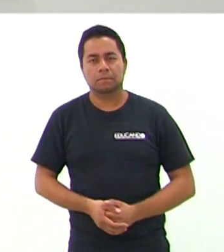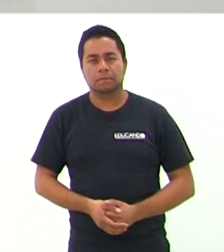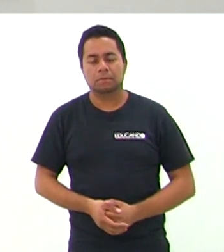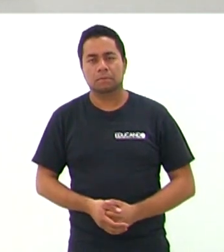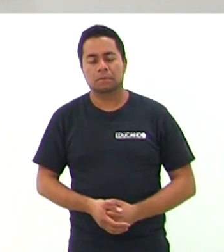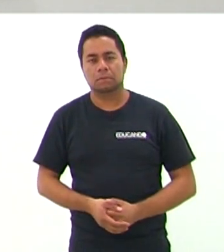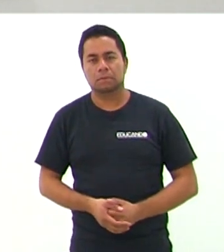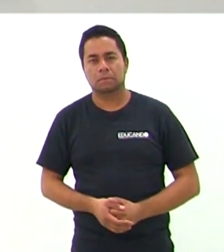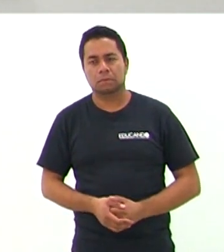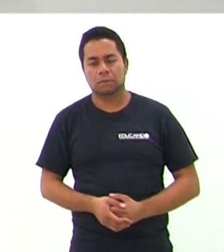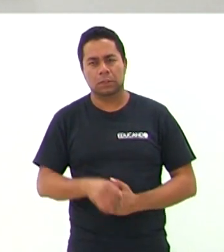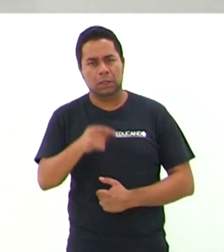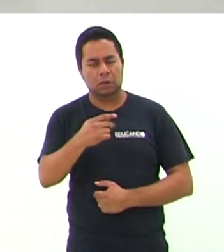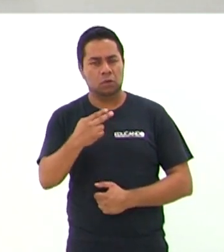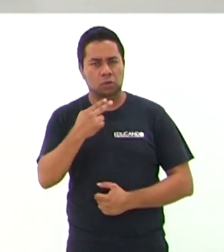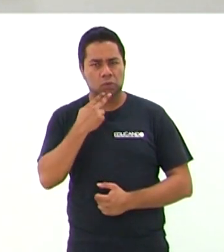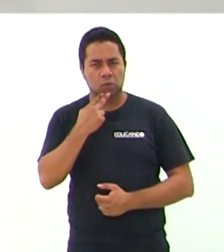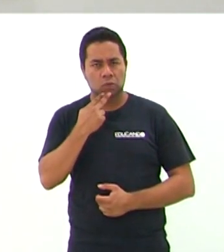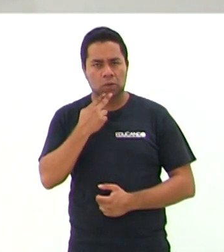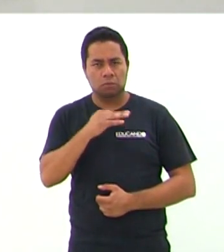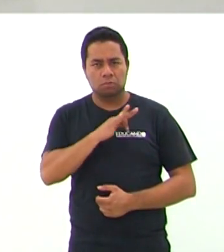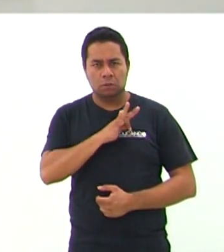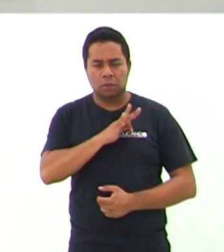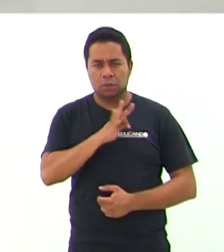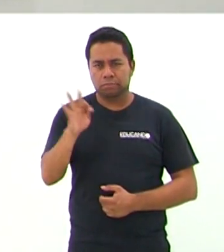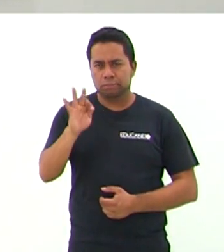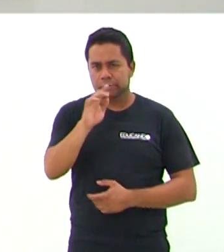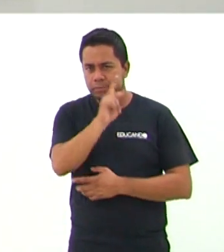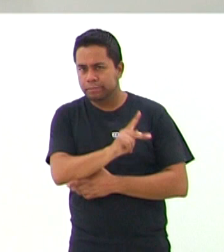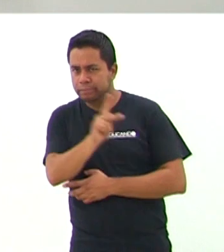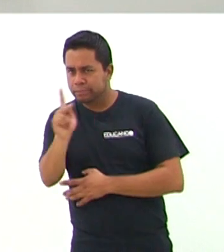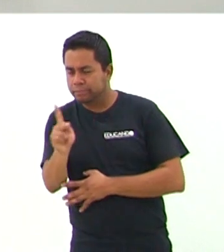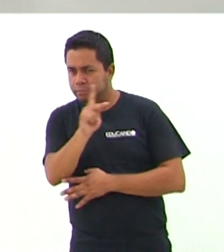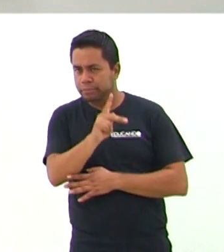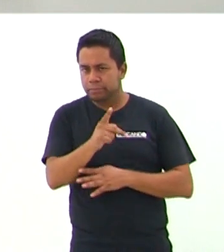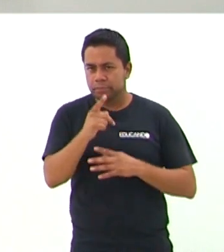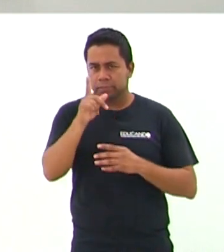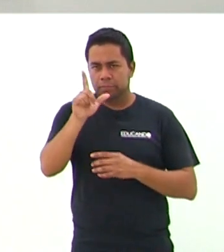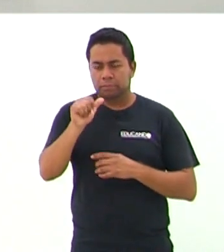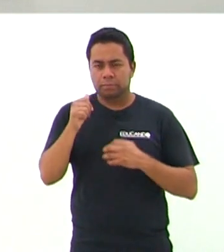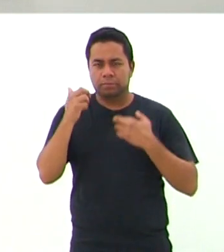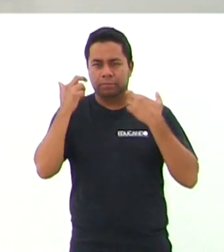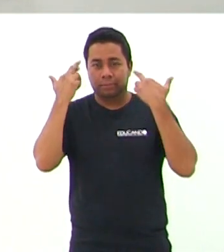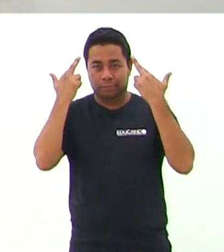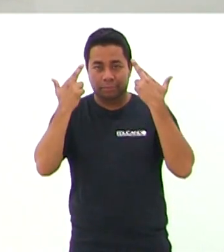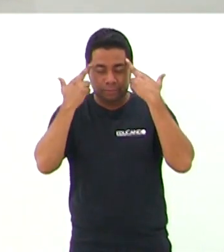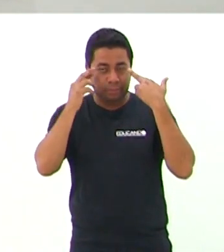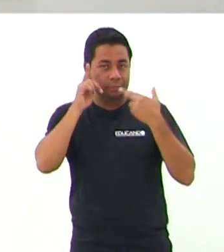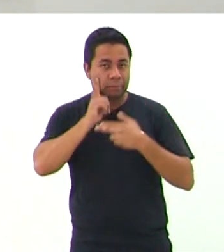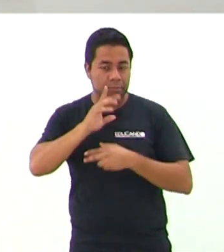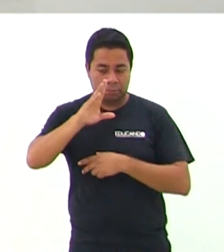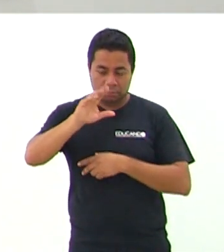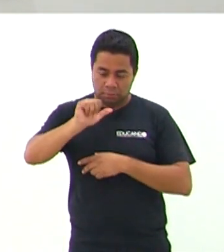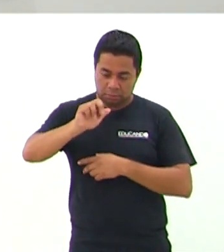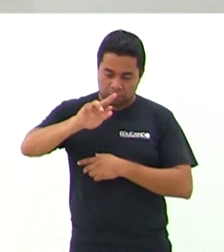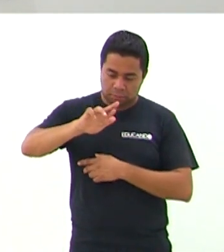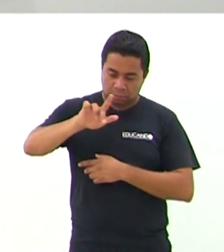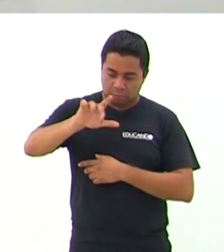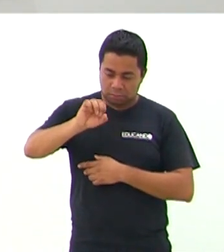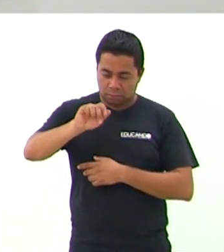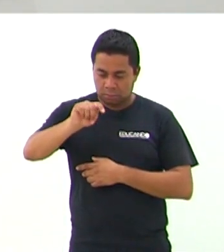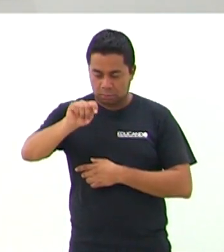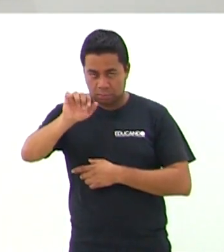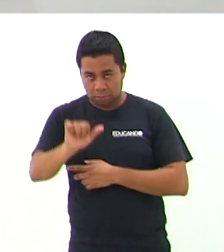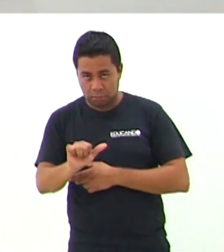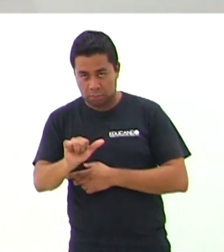no utilizamos semejar? La emperatriz Carlota, ¿cómo